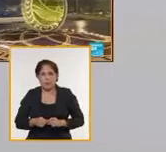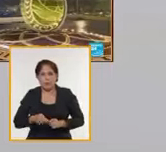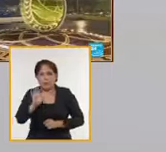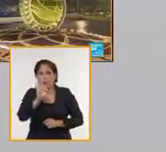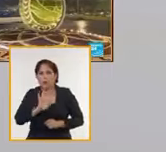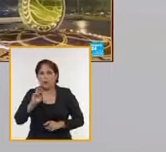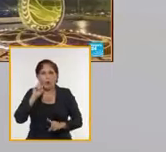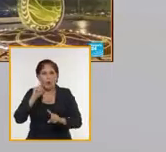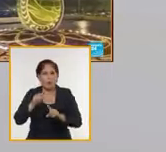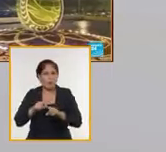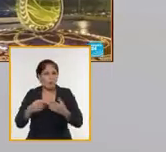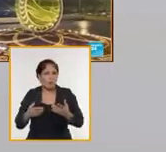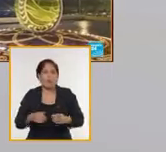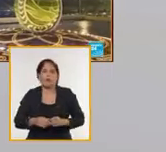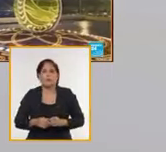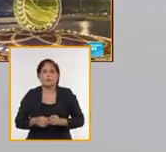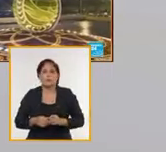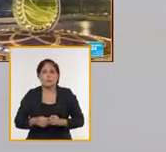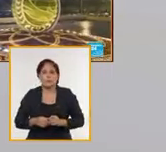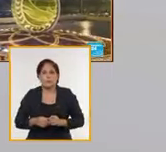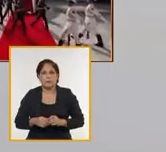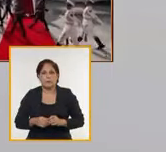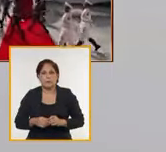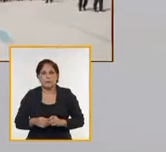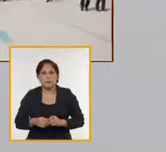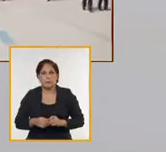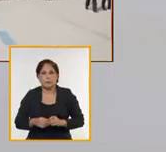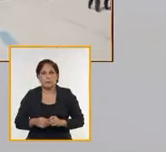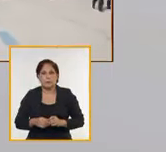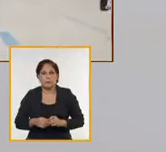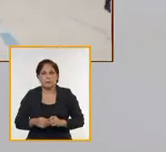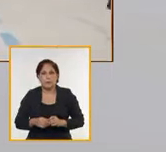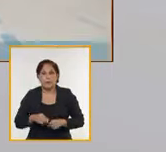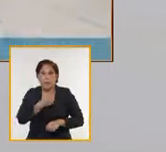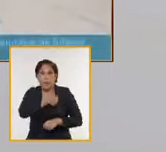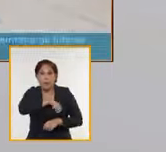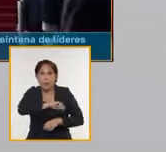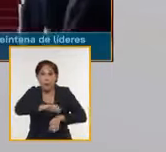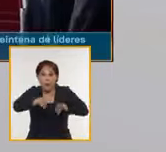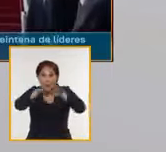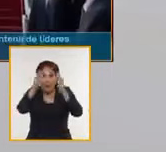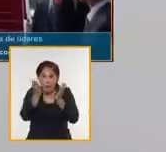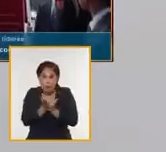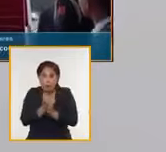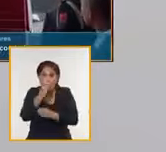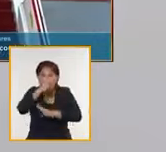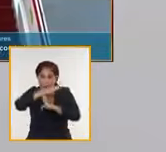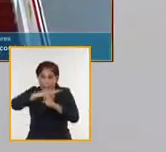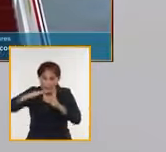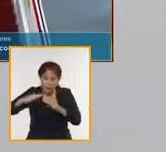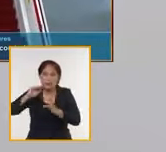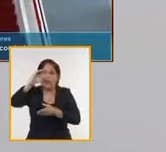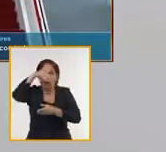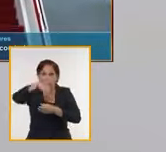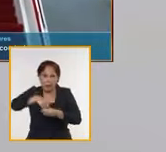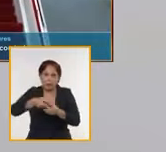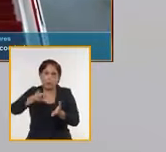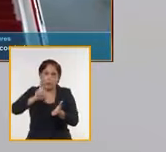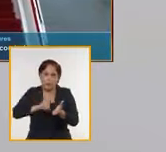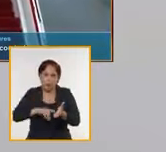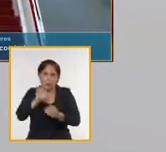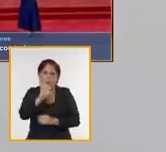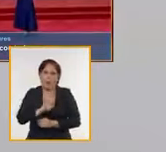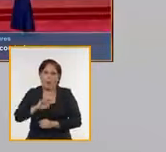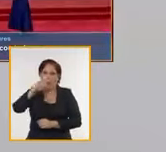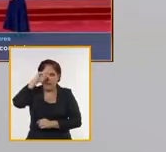organización? Tiene casi la mitad de la población mundial. Mira qué tipo. Hay que tener presente